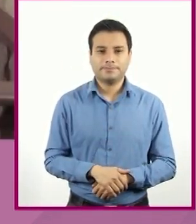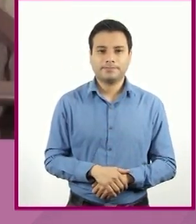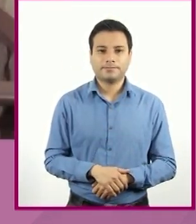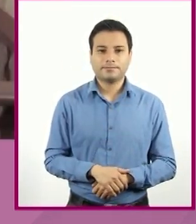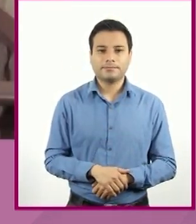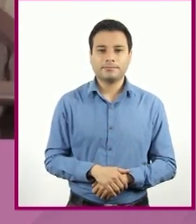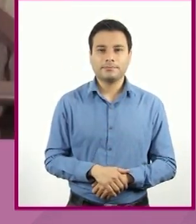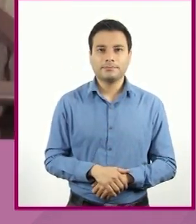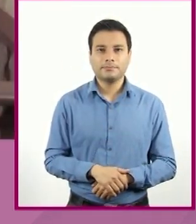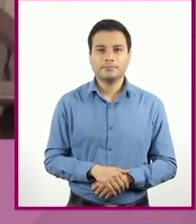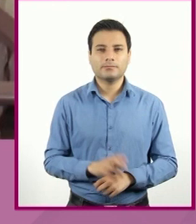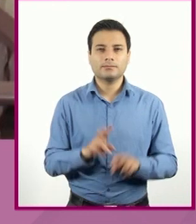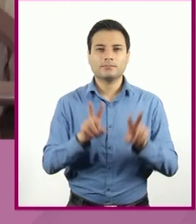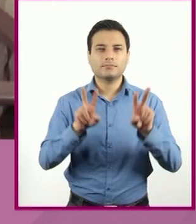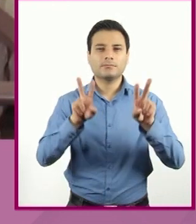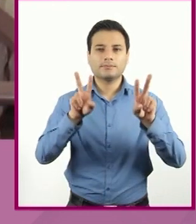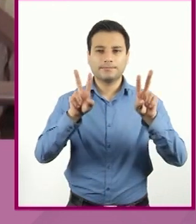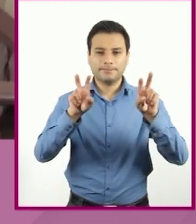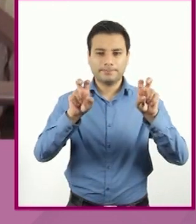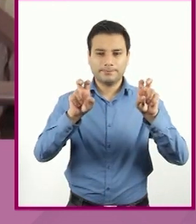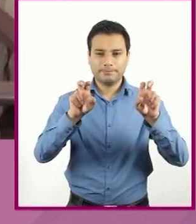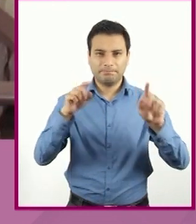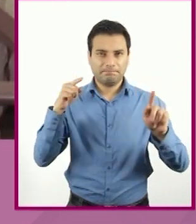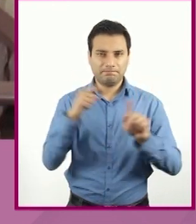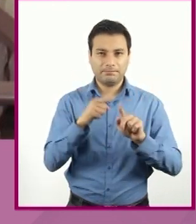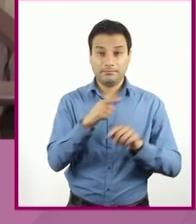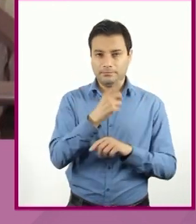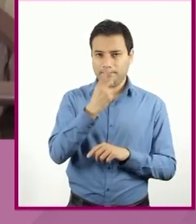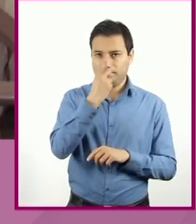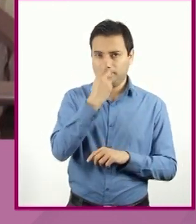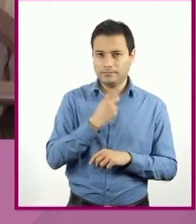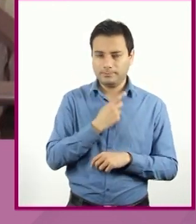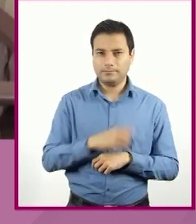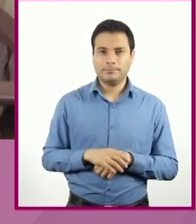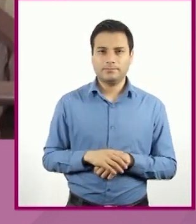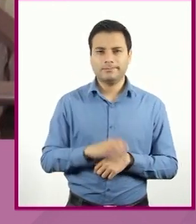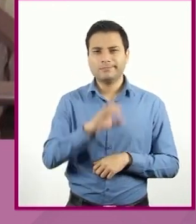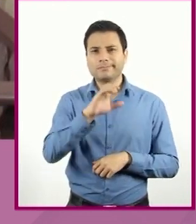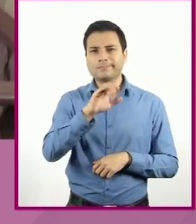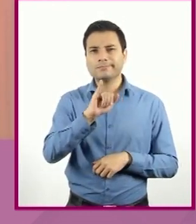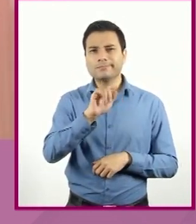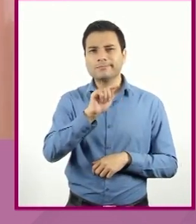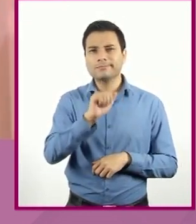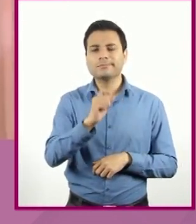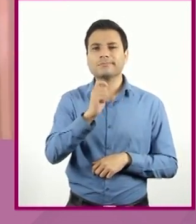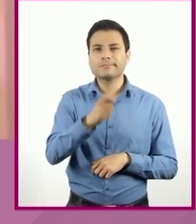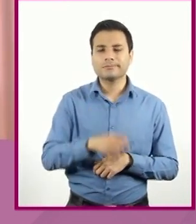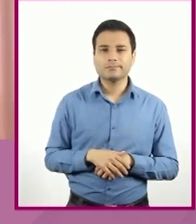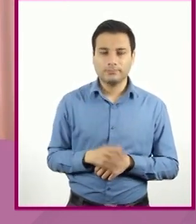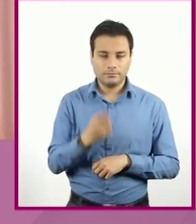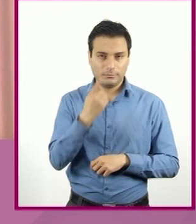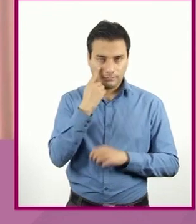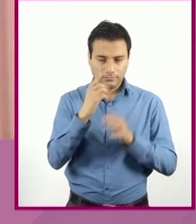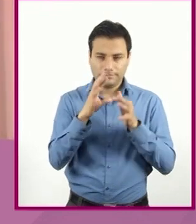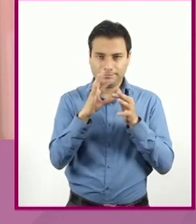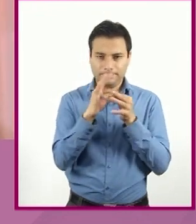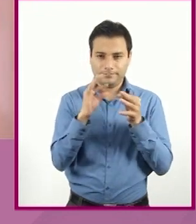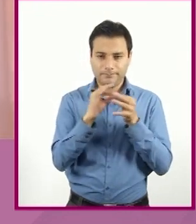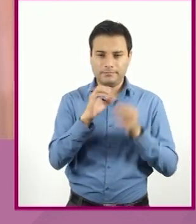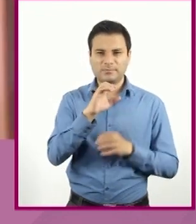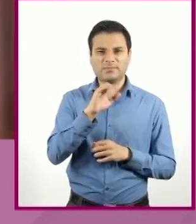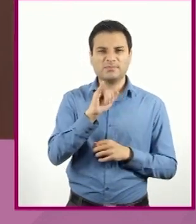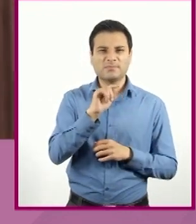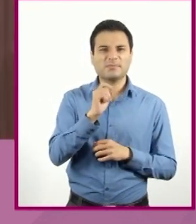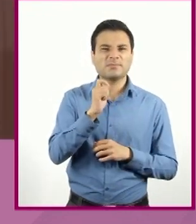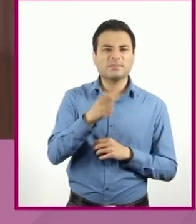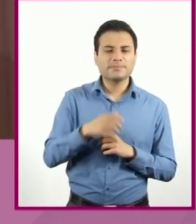Para ir directo al tema, Francisco Zendejas nos dirá qué es una cita textual. Por supuesto, la cita